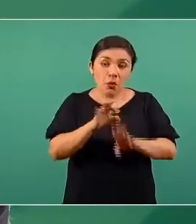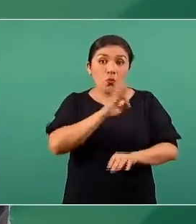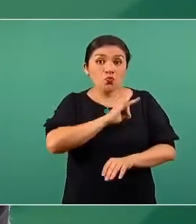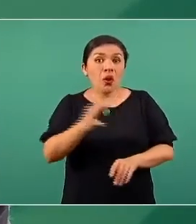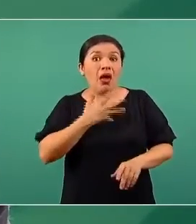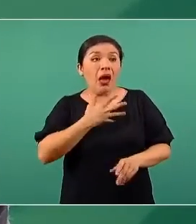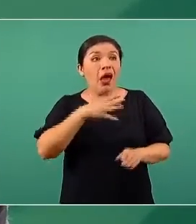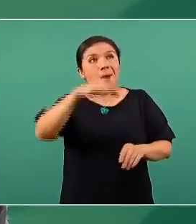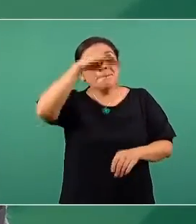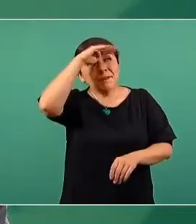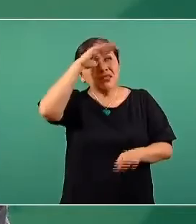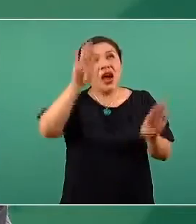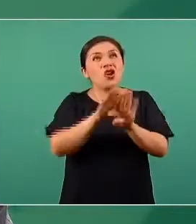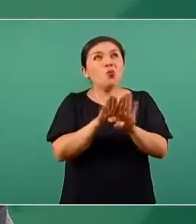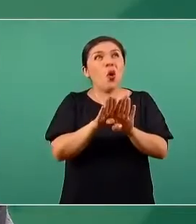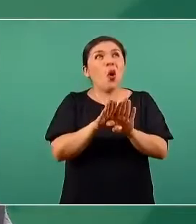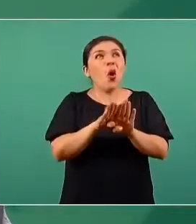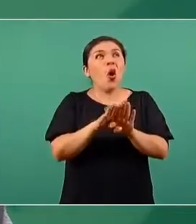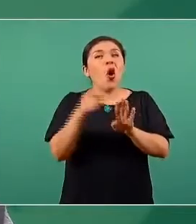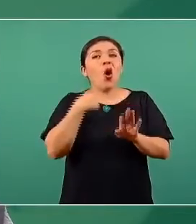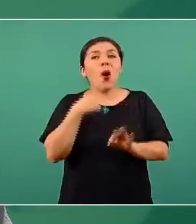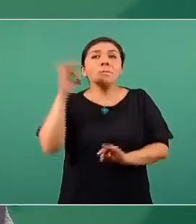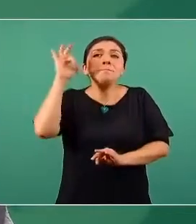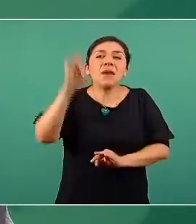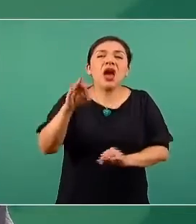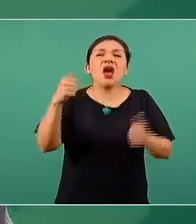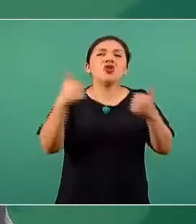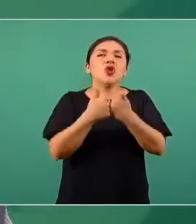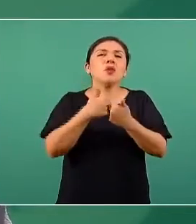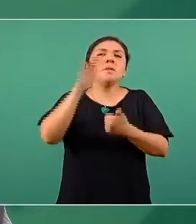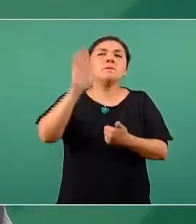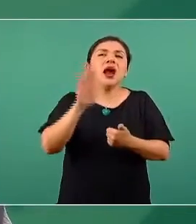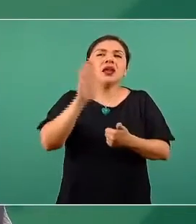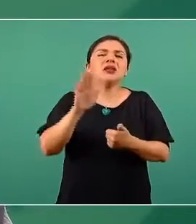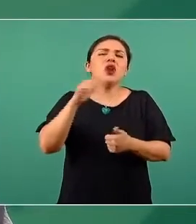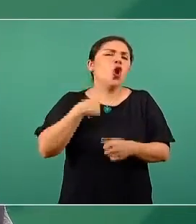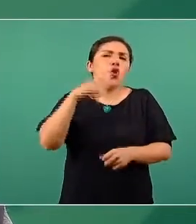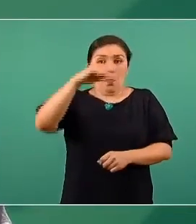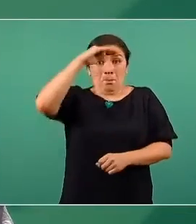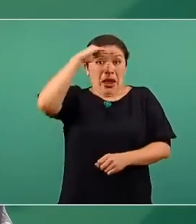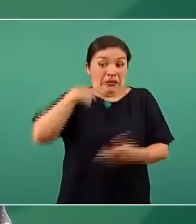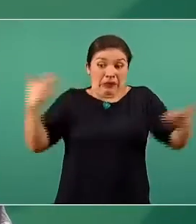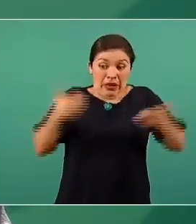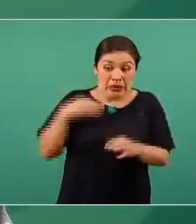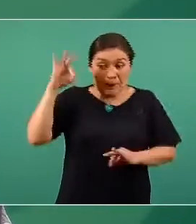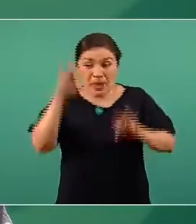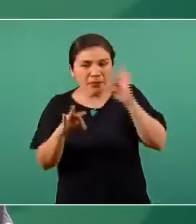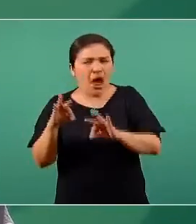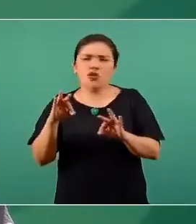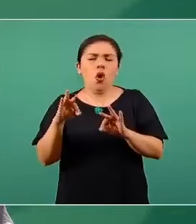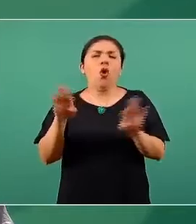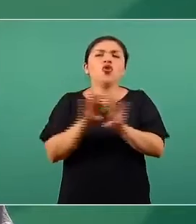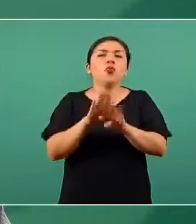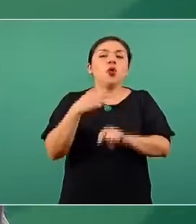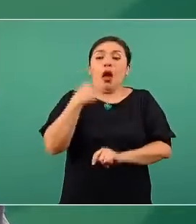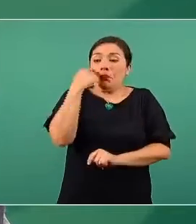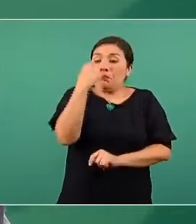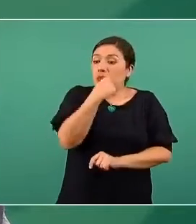tener una interpretación, aún sea involuntaria, con respecto a estas